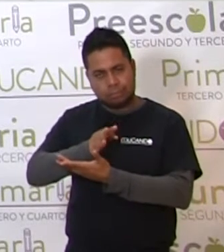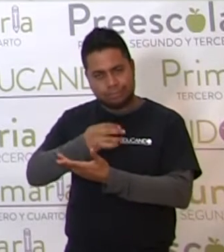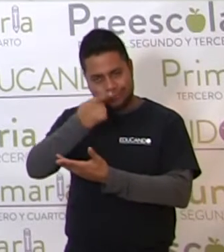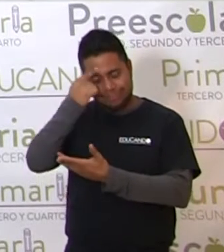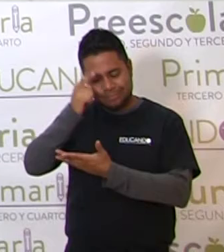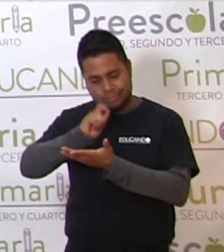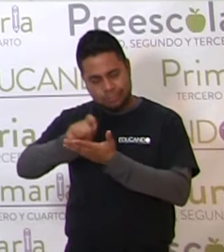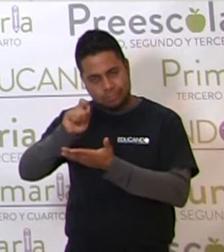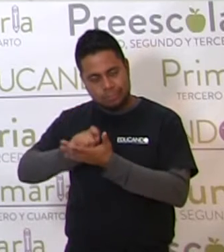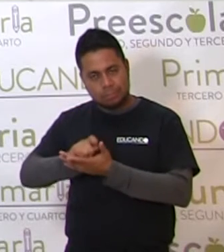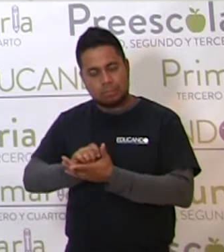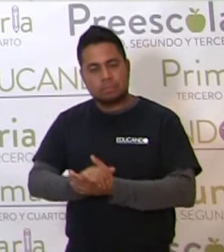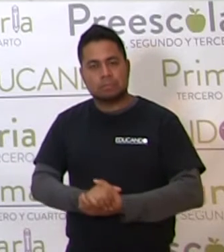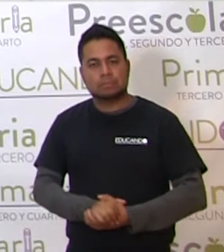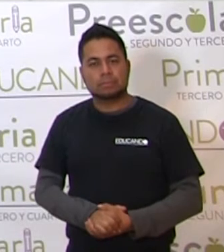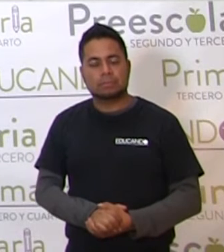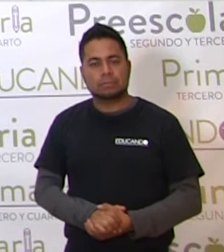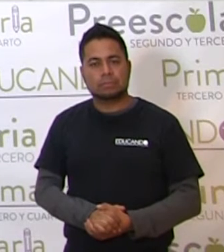en